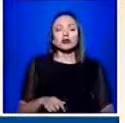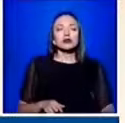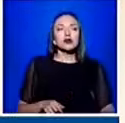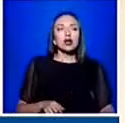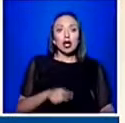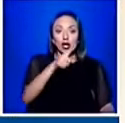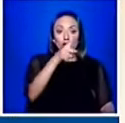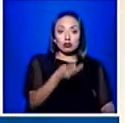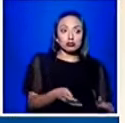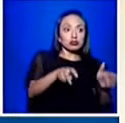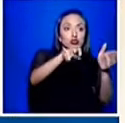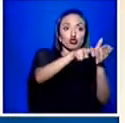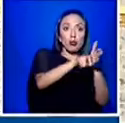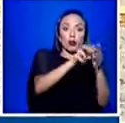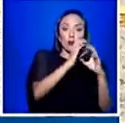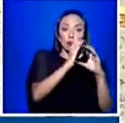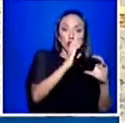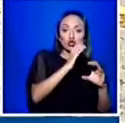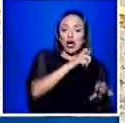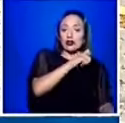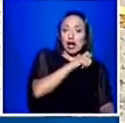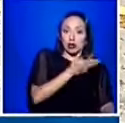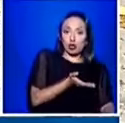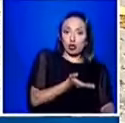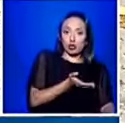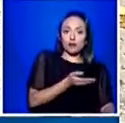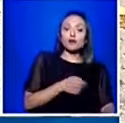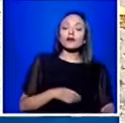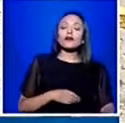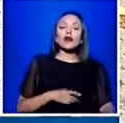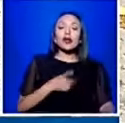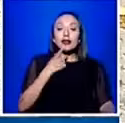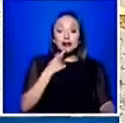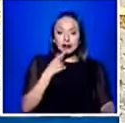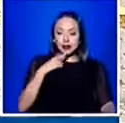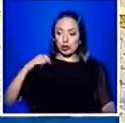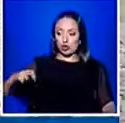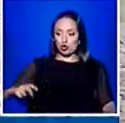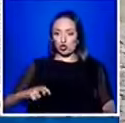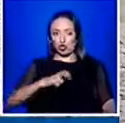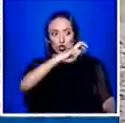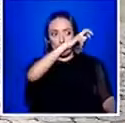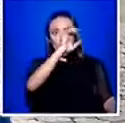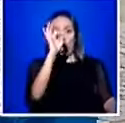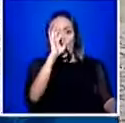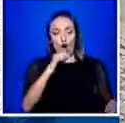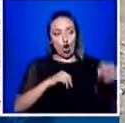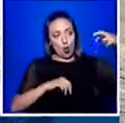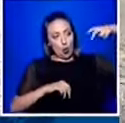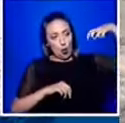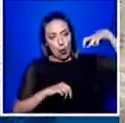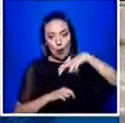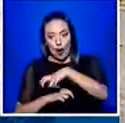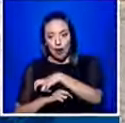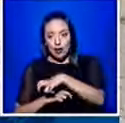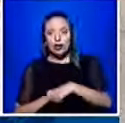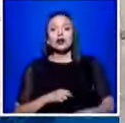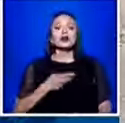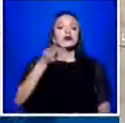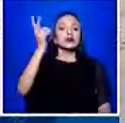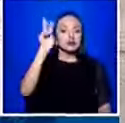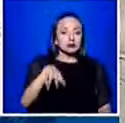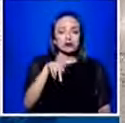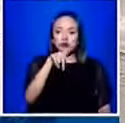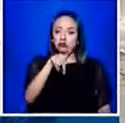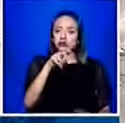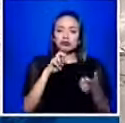buses, asaltan a los estudiantes. Según los vecinos, cuando suben o bajan por la calle principal desde la avenida Simón Bolívar, también son